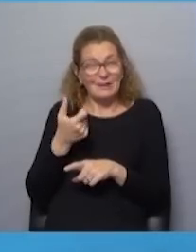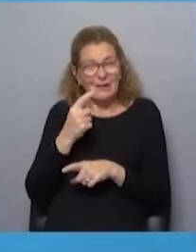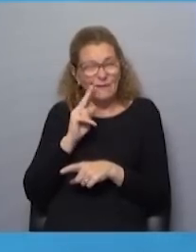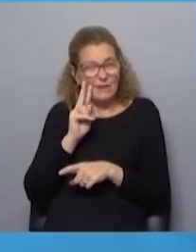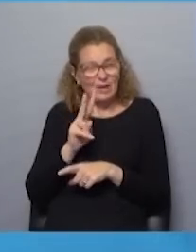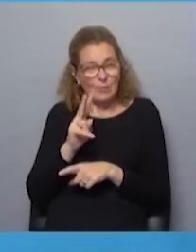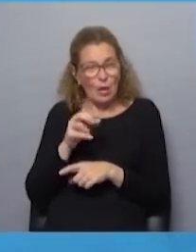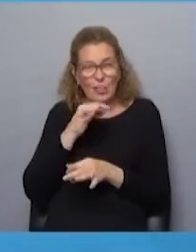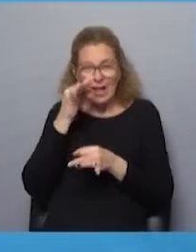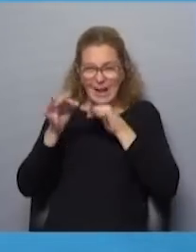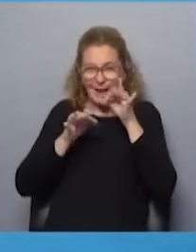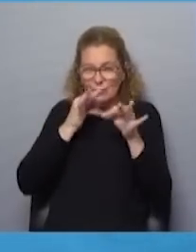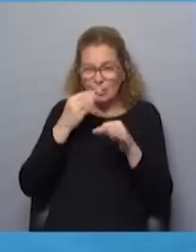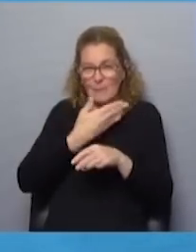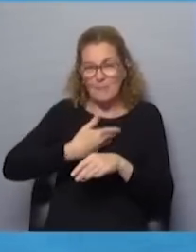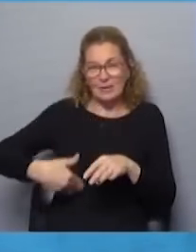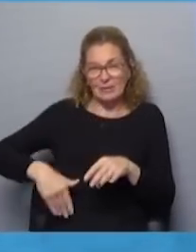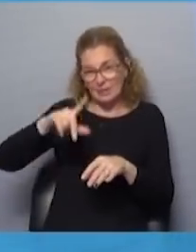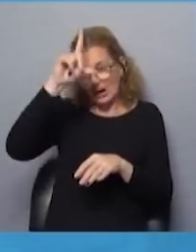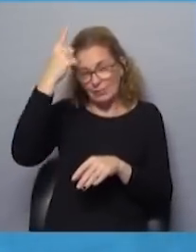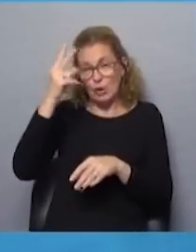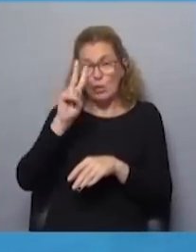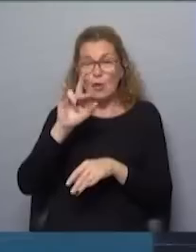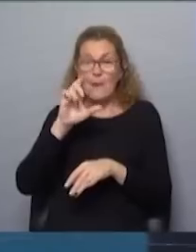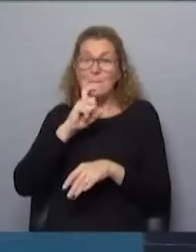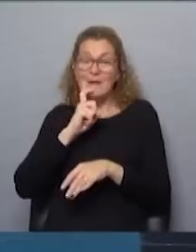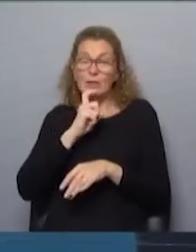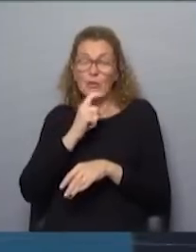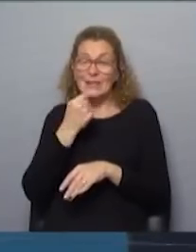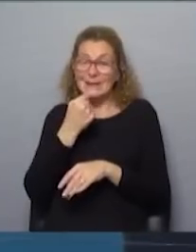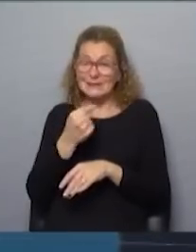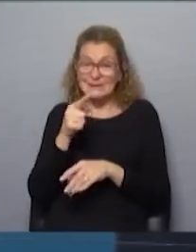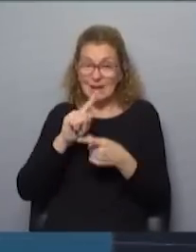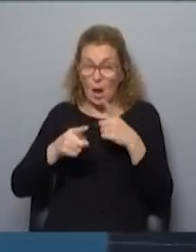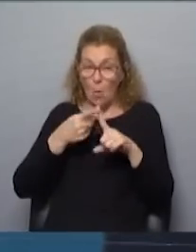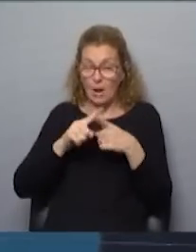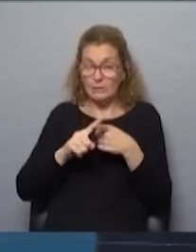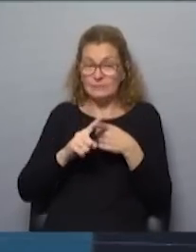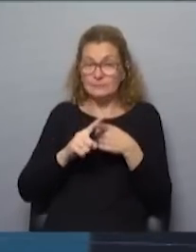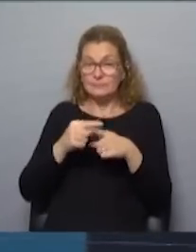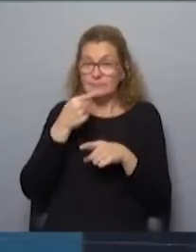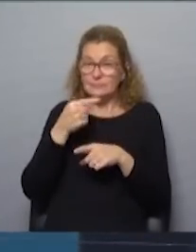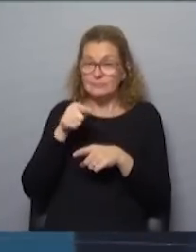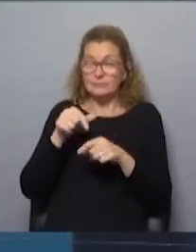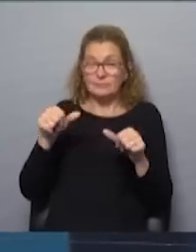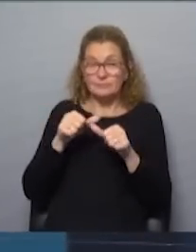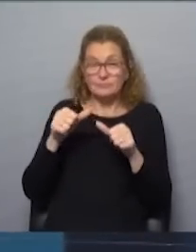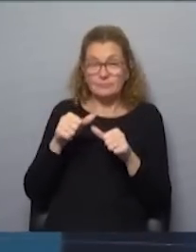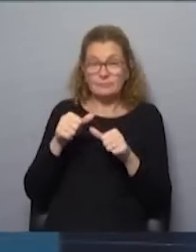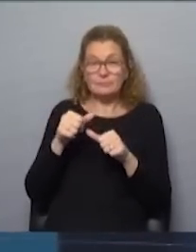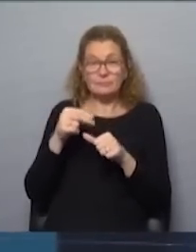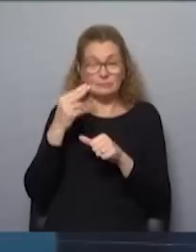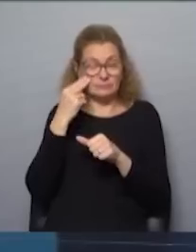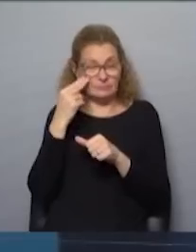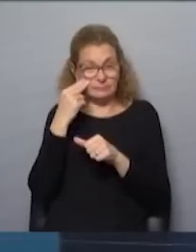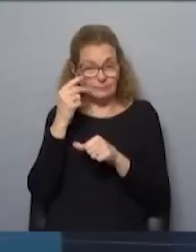recordamos una declaraciones del presidente de la calle por el 2 de marzo ante la asamblea general que él anunciaba este acuerdo y decía que se hacía para evitar un